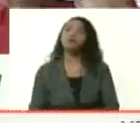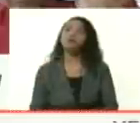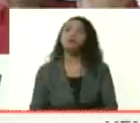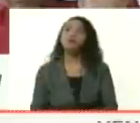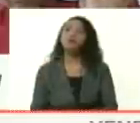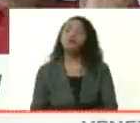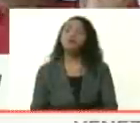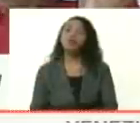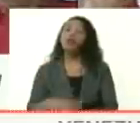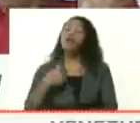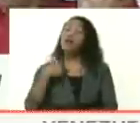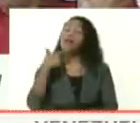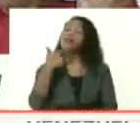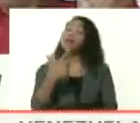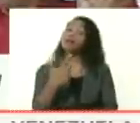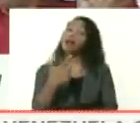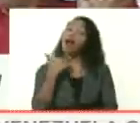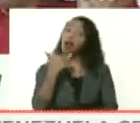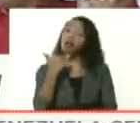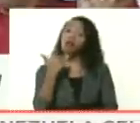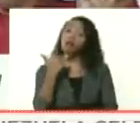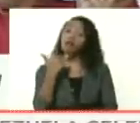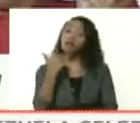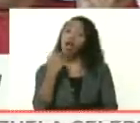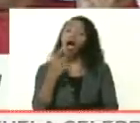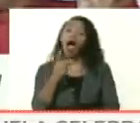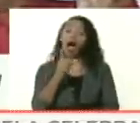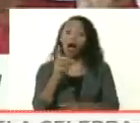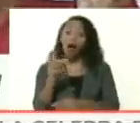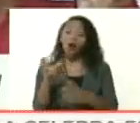Te voy a decir inclusive que de ambos lados, ¿no?